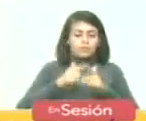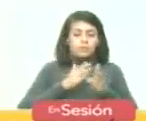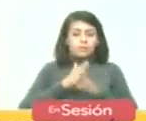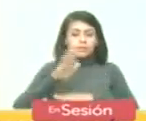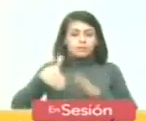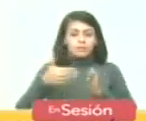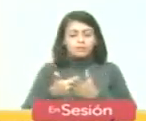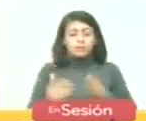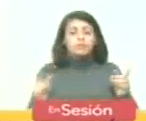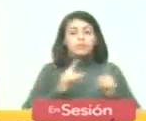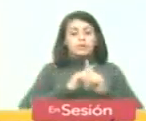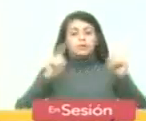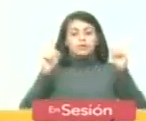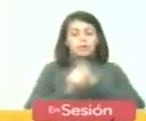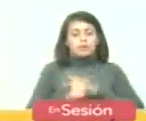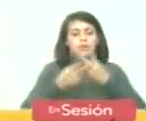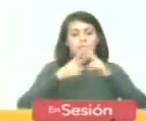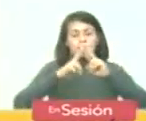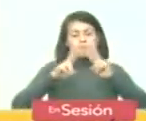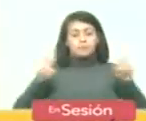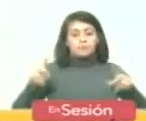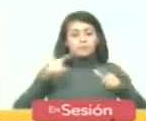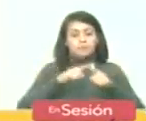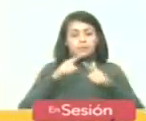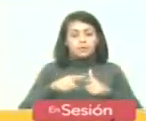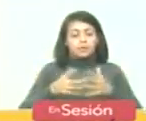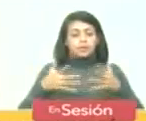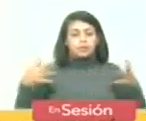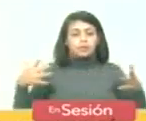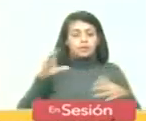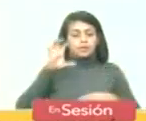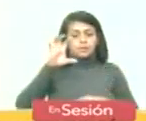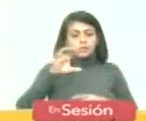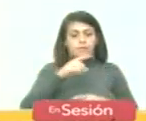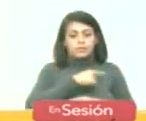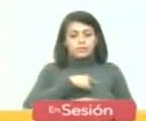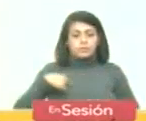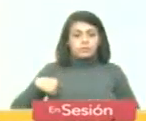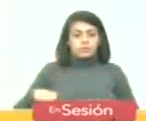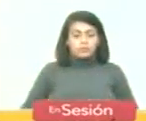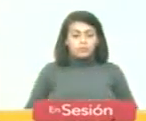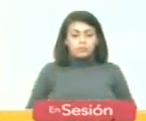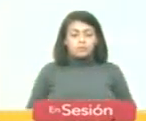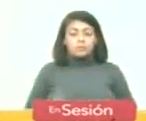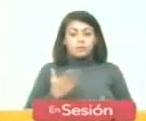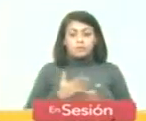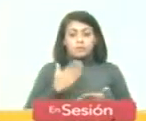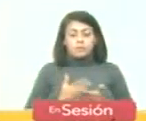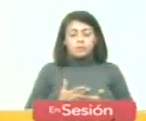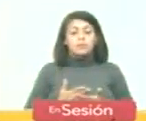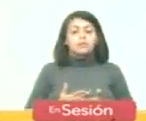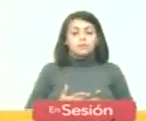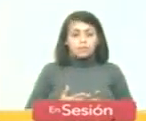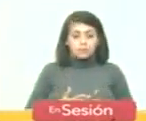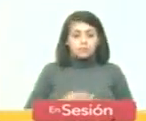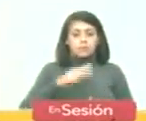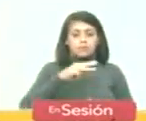hasta la reunificación pacífica de la gran nación china, siempre bajo las banderas del